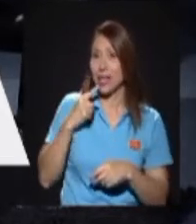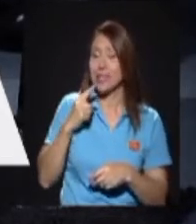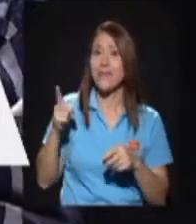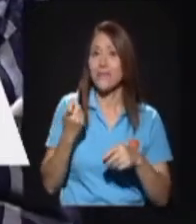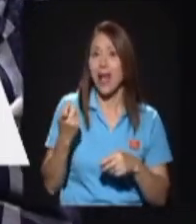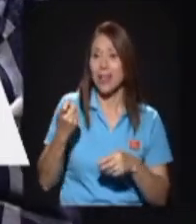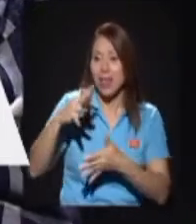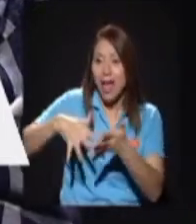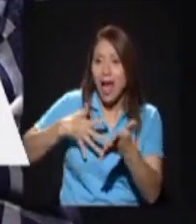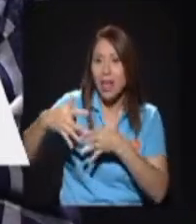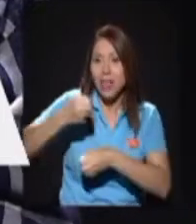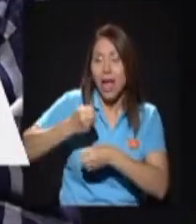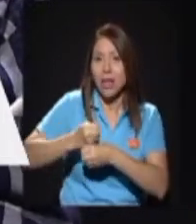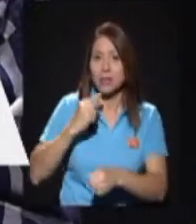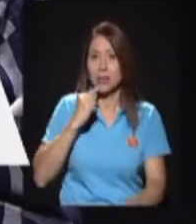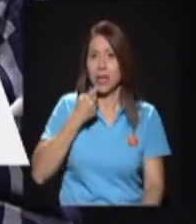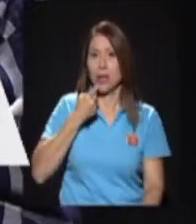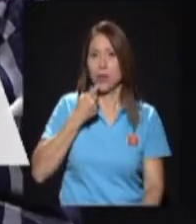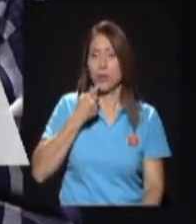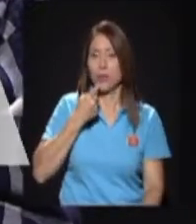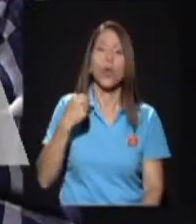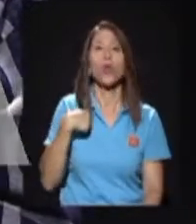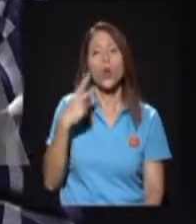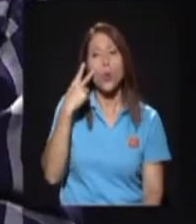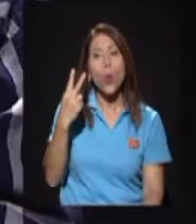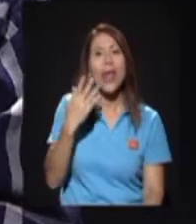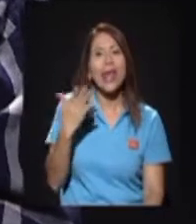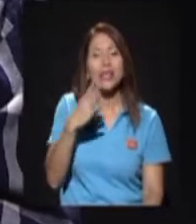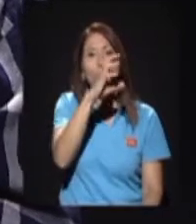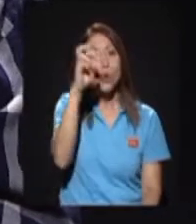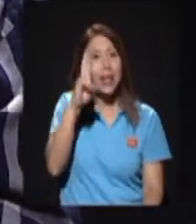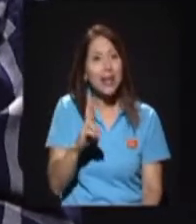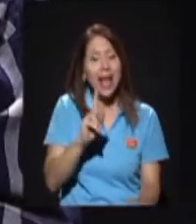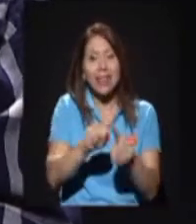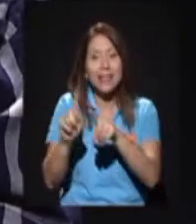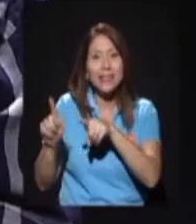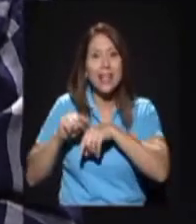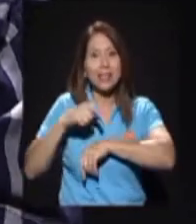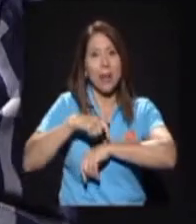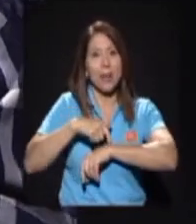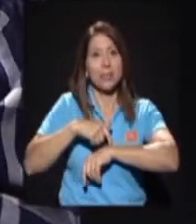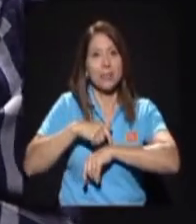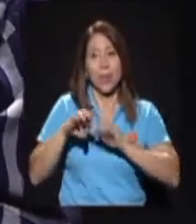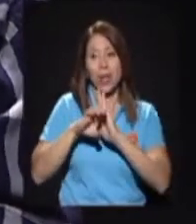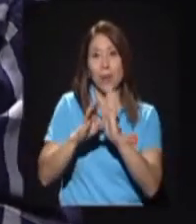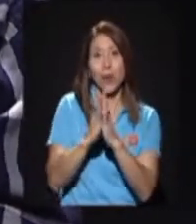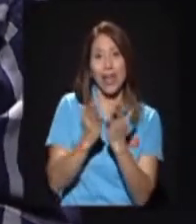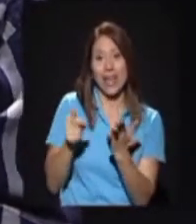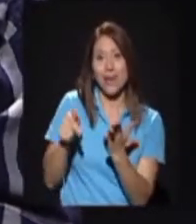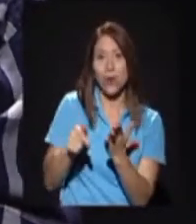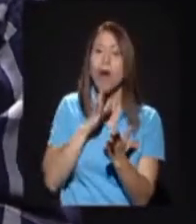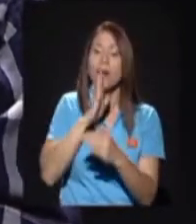Y aquí uno lo que ve es, digamos, la Costa Rica viéndola en distintas etapas. Por ejemplo, en el libro planteamos, decía Laura, el